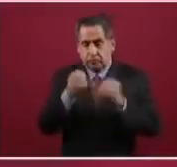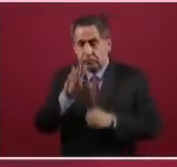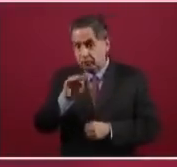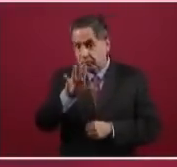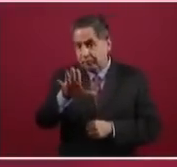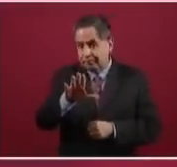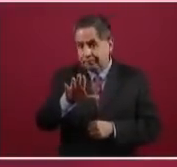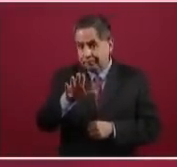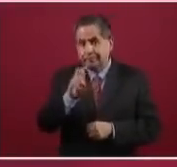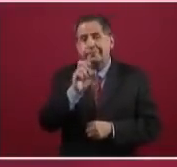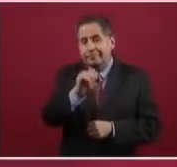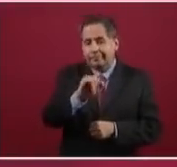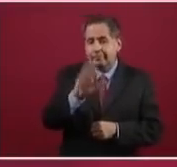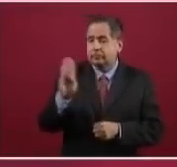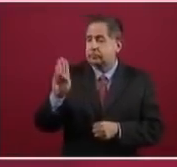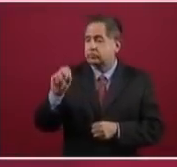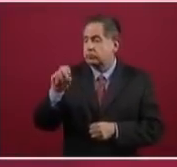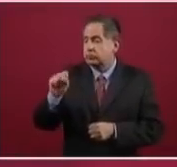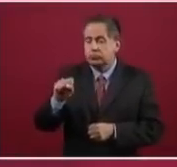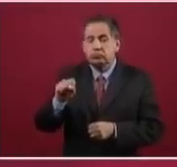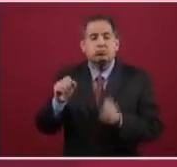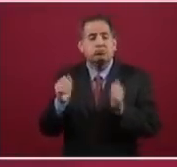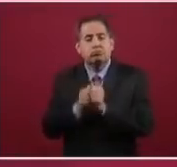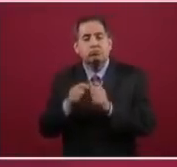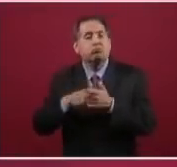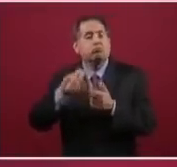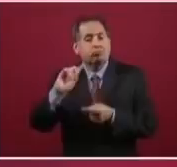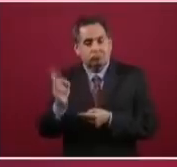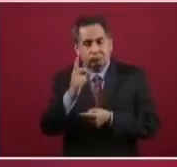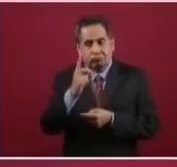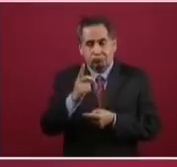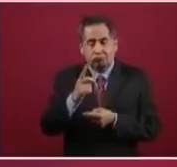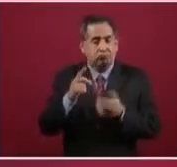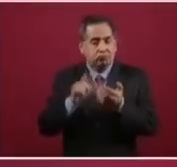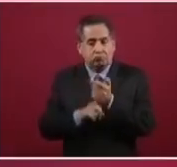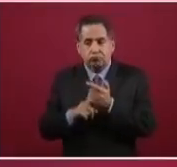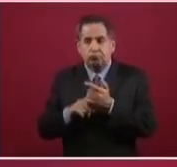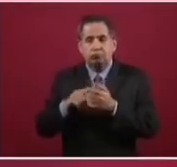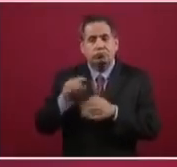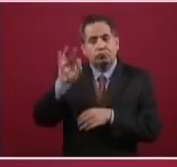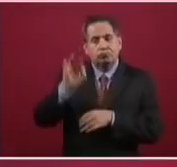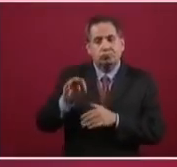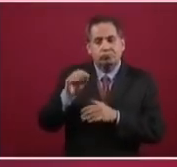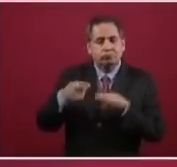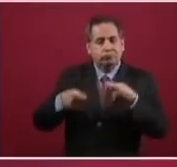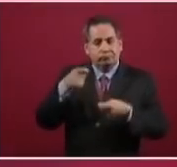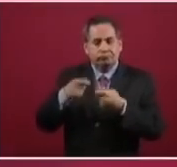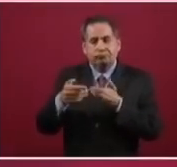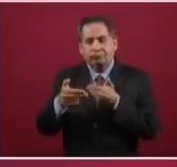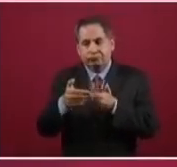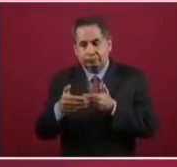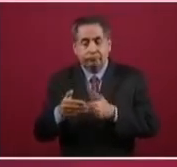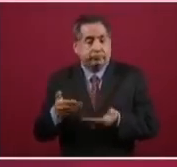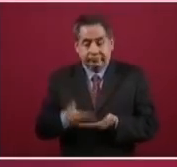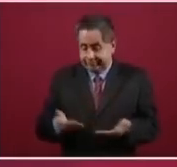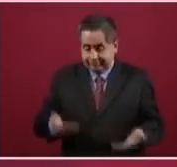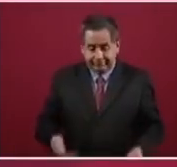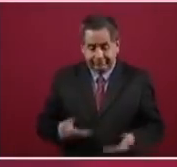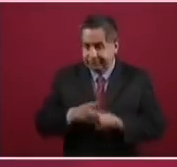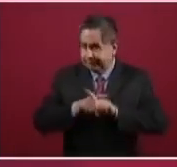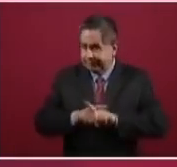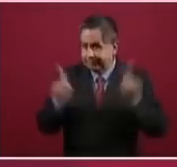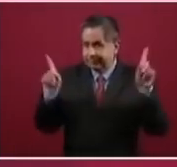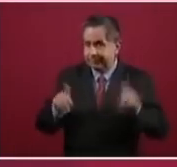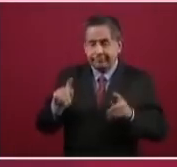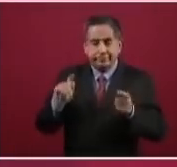la deuda si era en bonos pero estaba fundamentalmente en dólares estaba tasas flexibles y era de corto plazo la deuda hoy que tenemos es